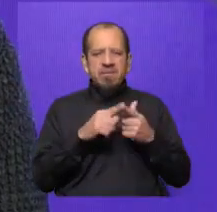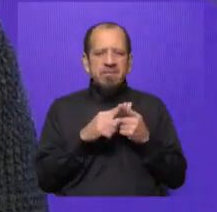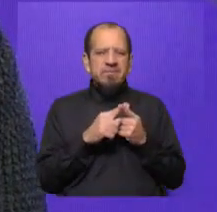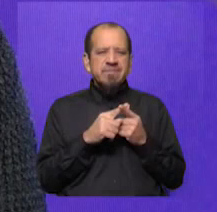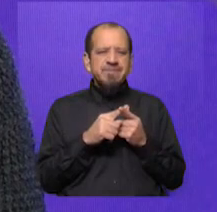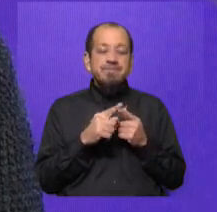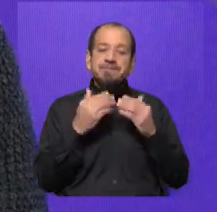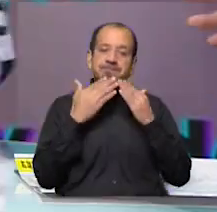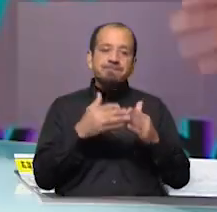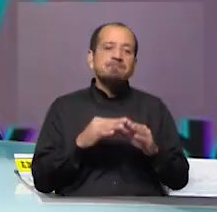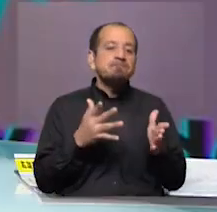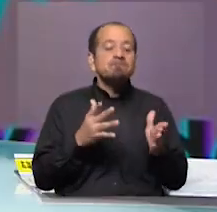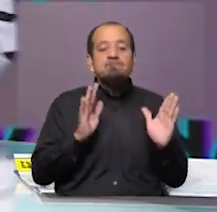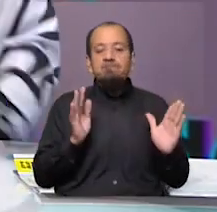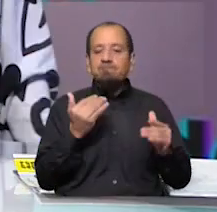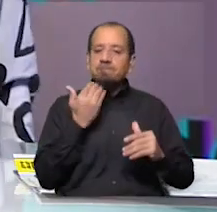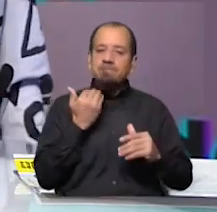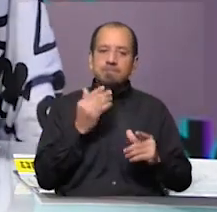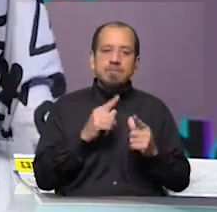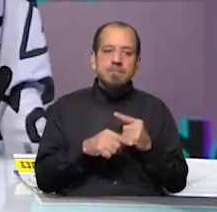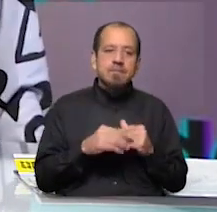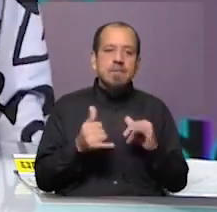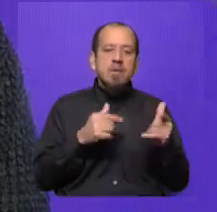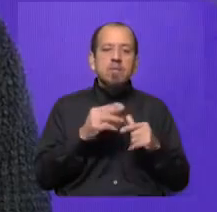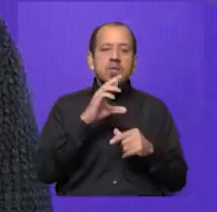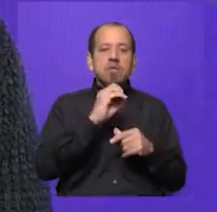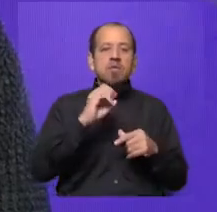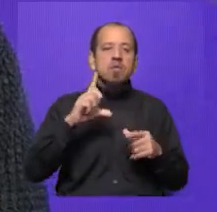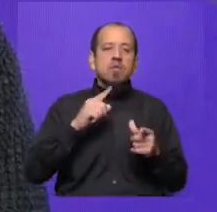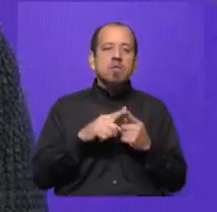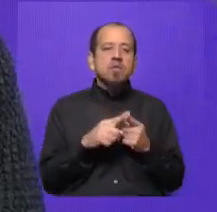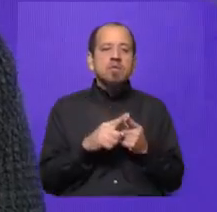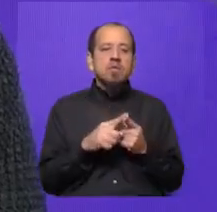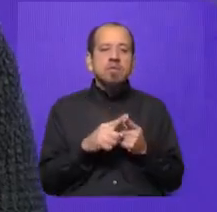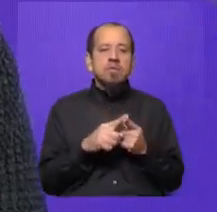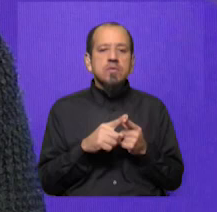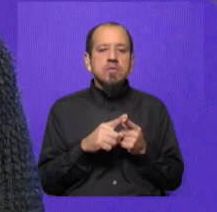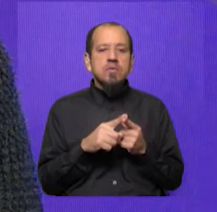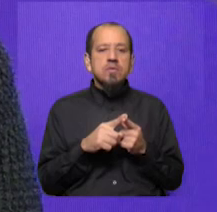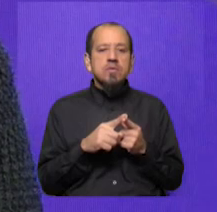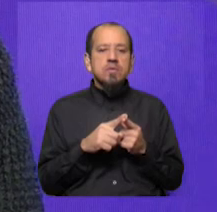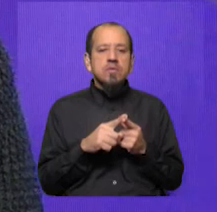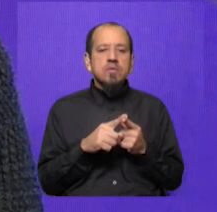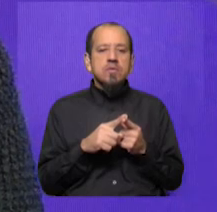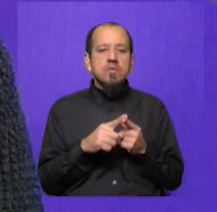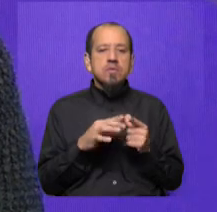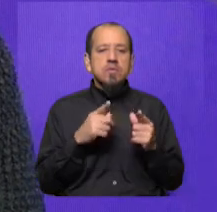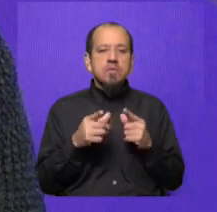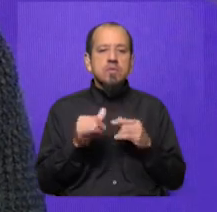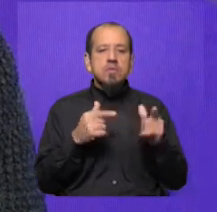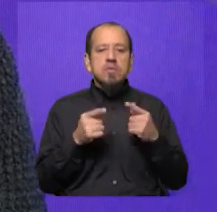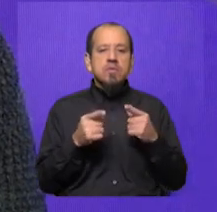preguntarles a ellos es una parte Pero hay juegos